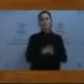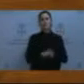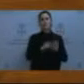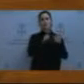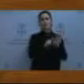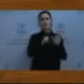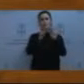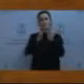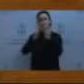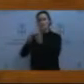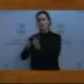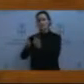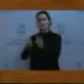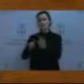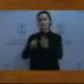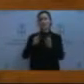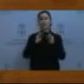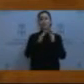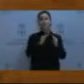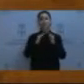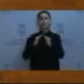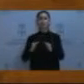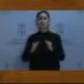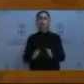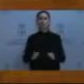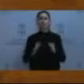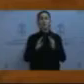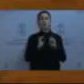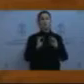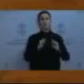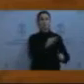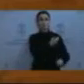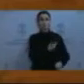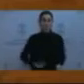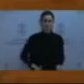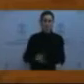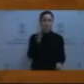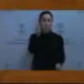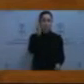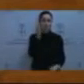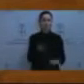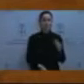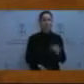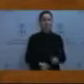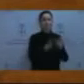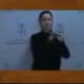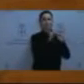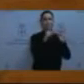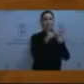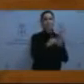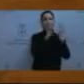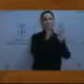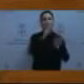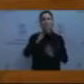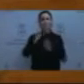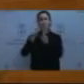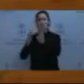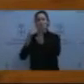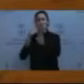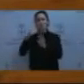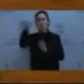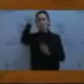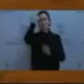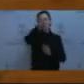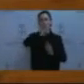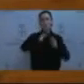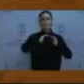7.676 explotaciones al frente de mujeres, frente a 7.707 explotaciones